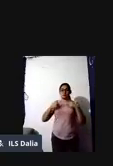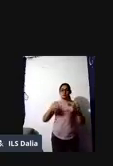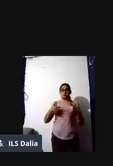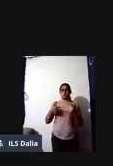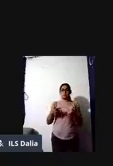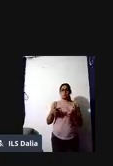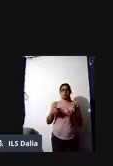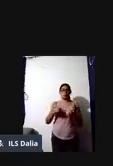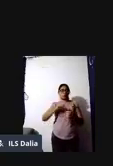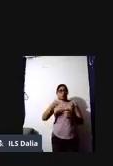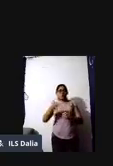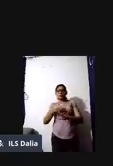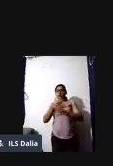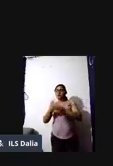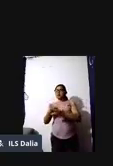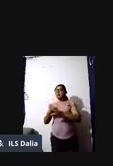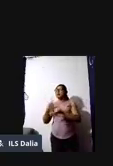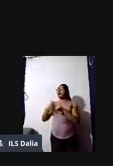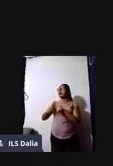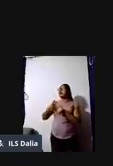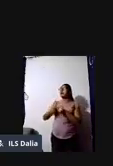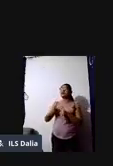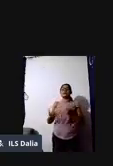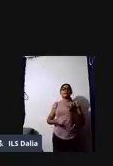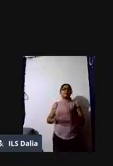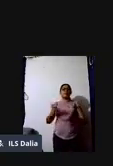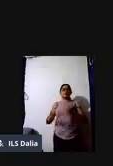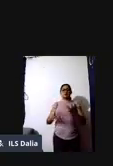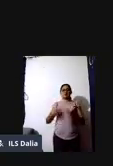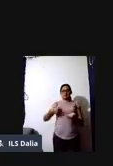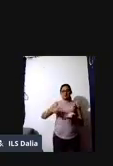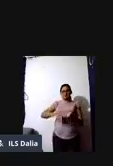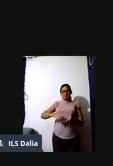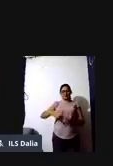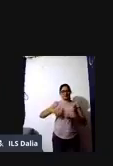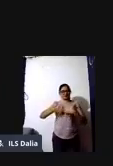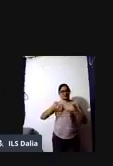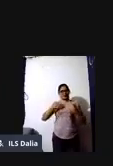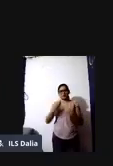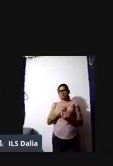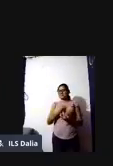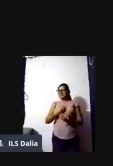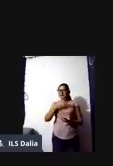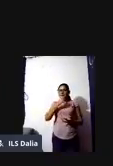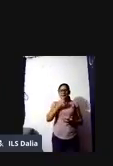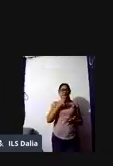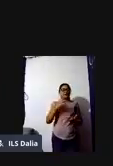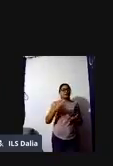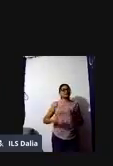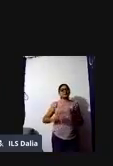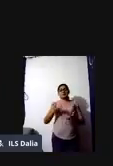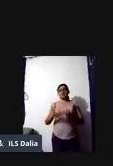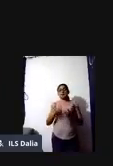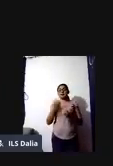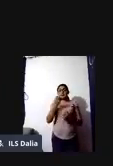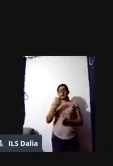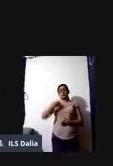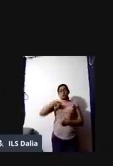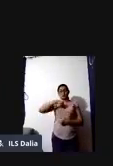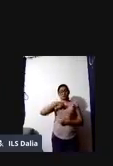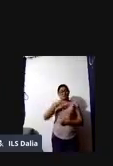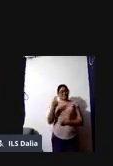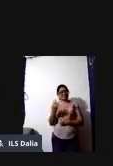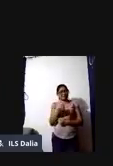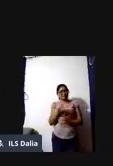reactiva, intolerante o irritable, ¿verdad? De mi condición de irritabilidad. Entonces, poner mucha atención primero,